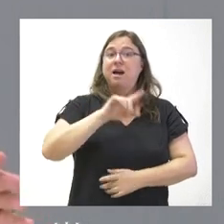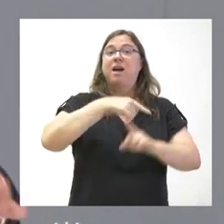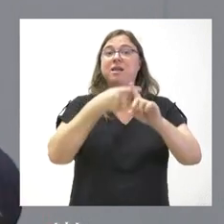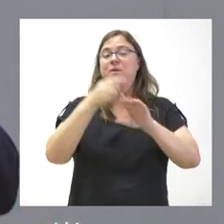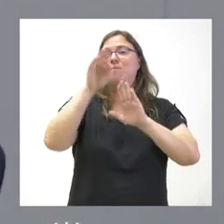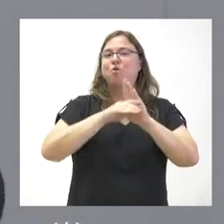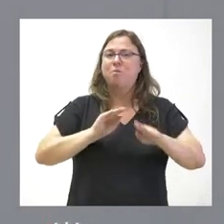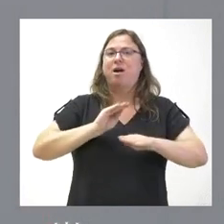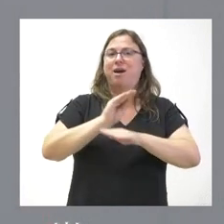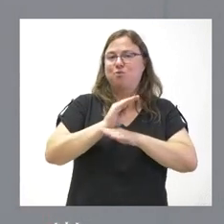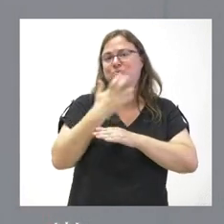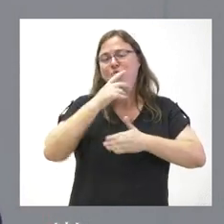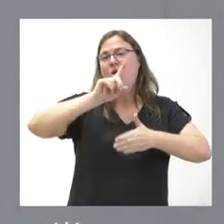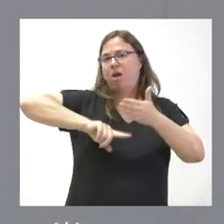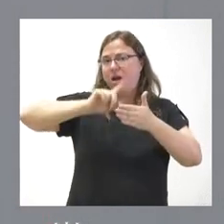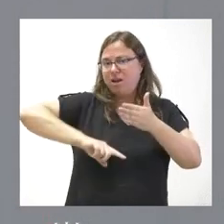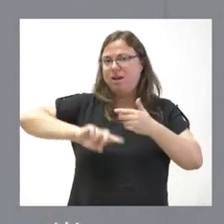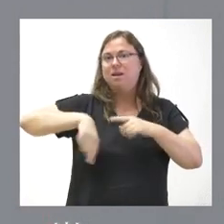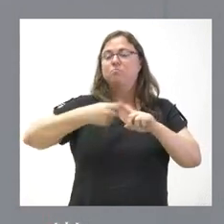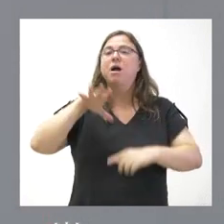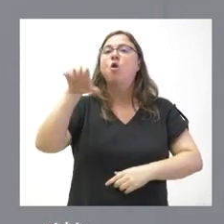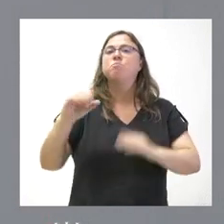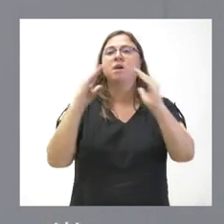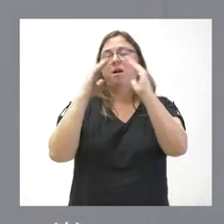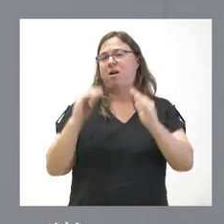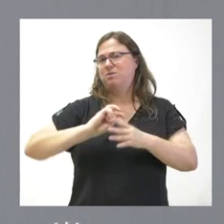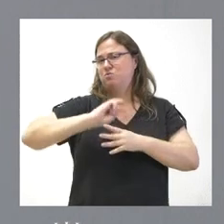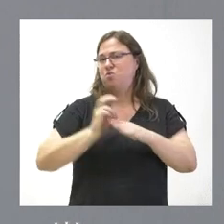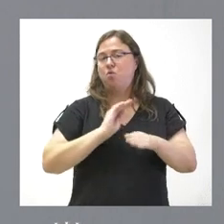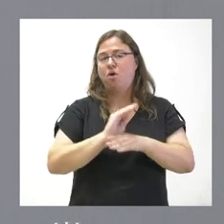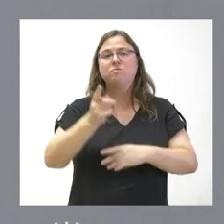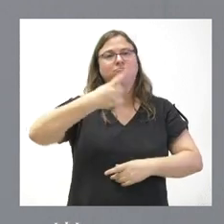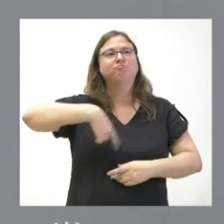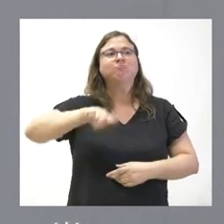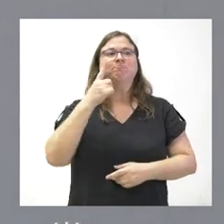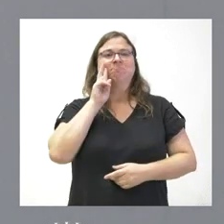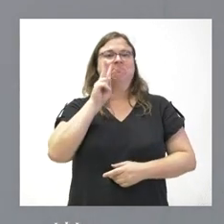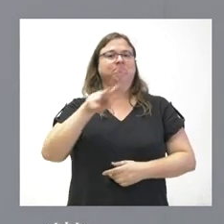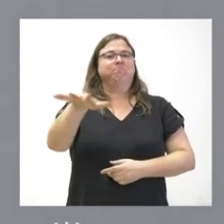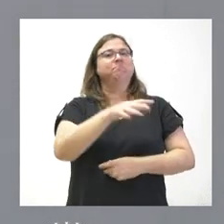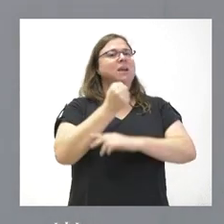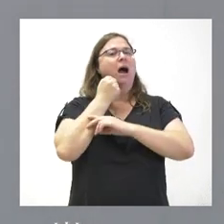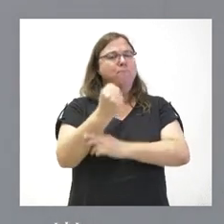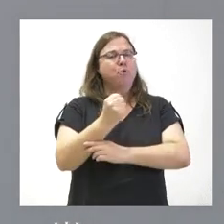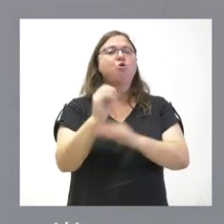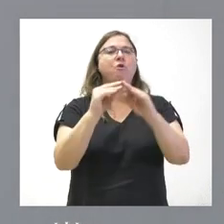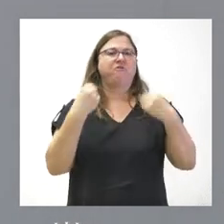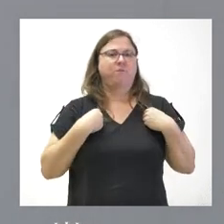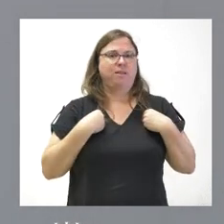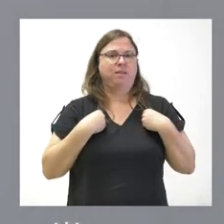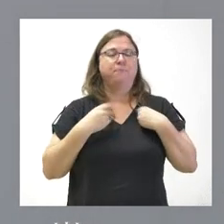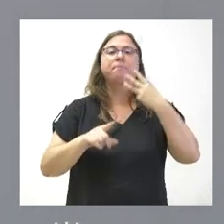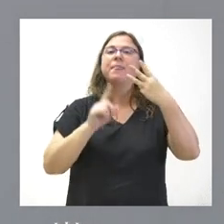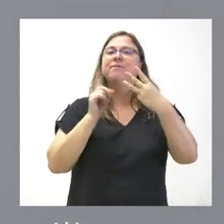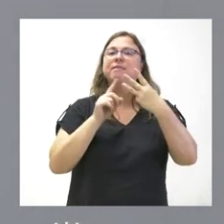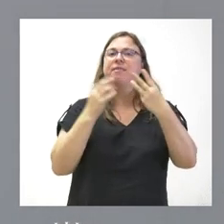ayudas por el alquiler de vivienda o por la adquisición de viviendas lógicamente completamos un panorama muy amplio de apoyo a la vivienda la tercera de medida es